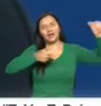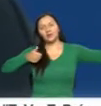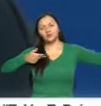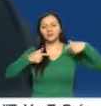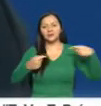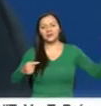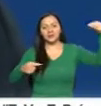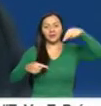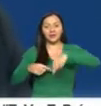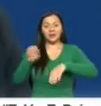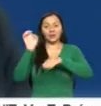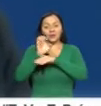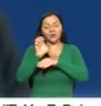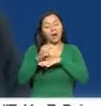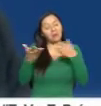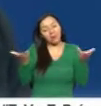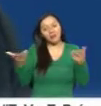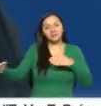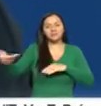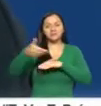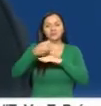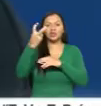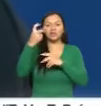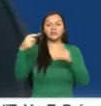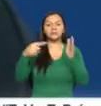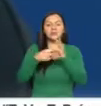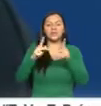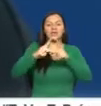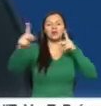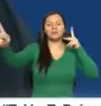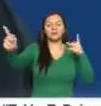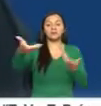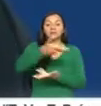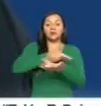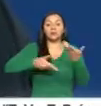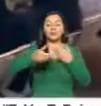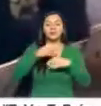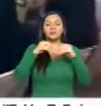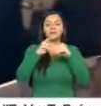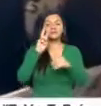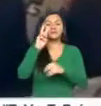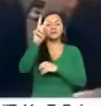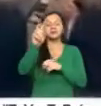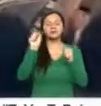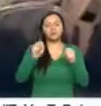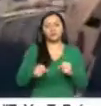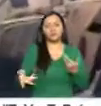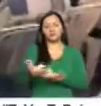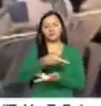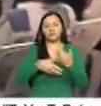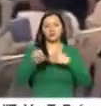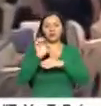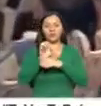lejos, desde Turquía, 12.000 kilómetros, para compartir este desafío aquí con ustedes.